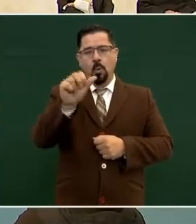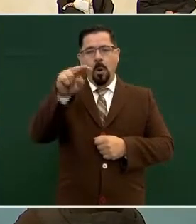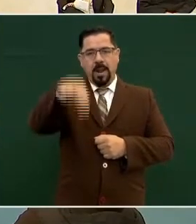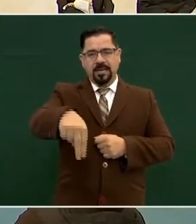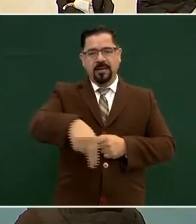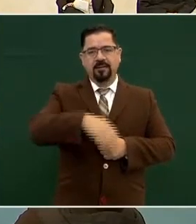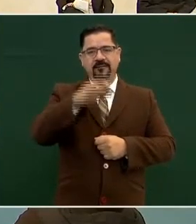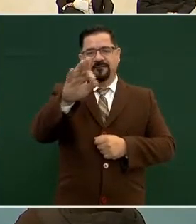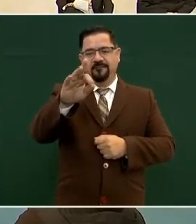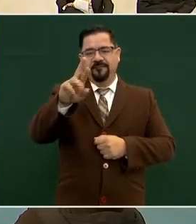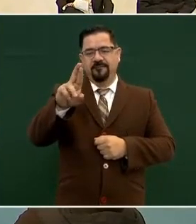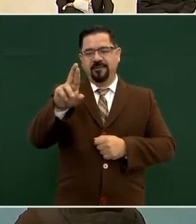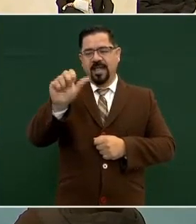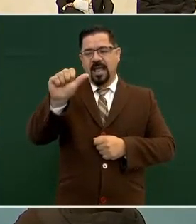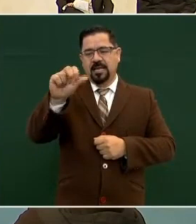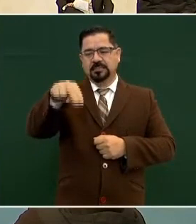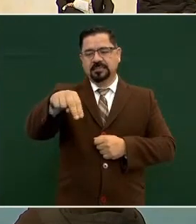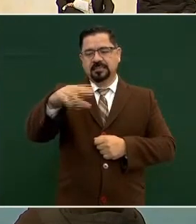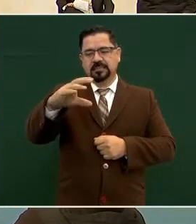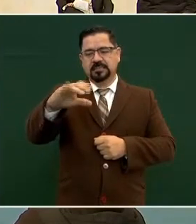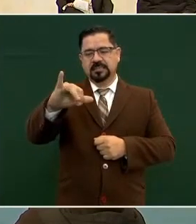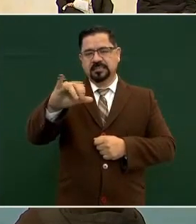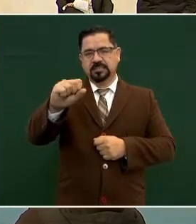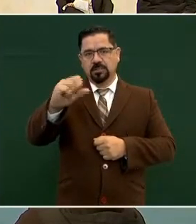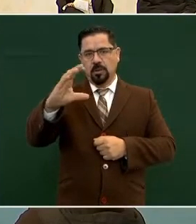que haya más equidad.